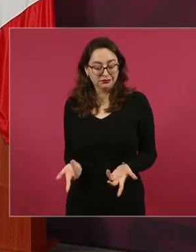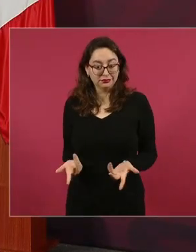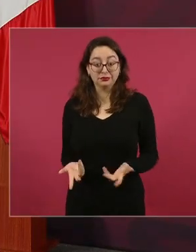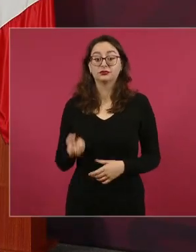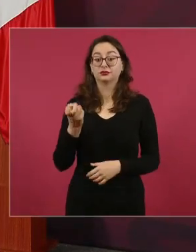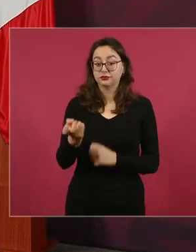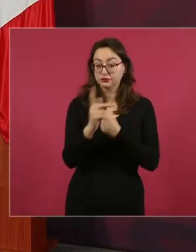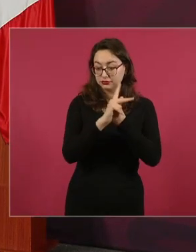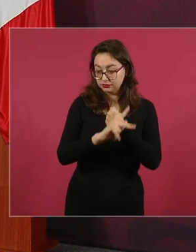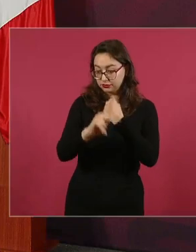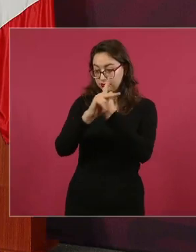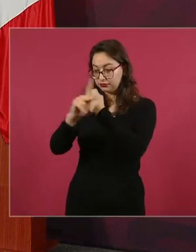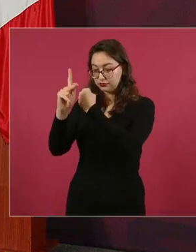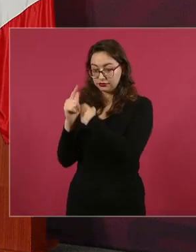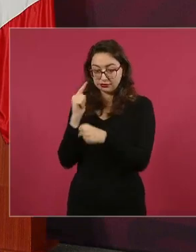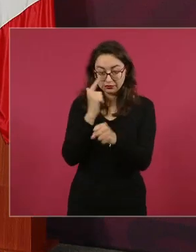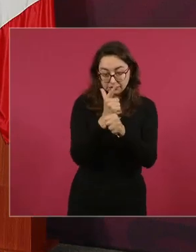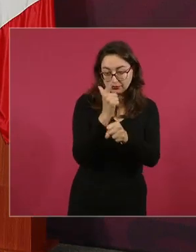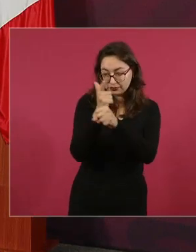de que